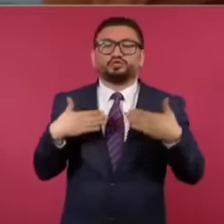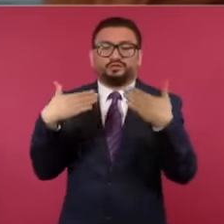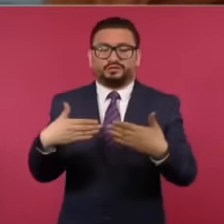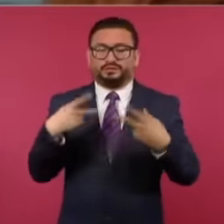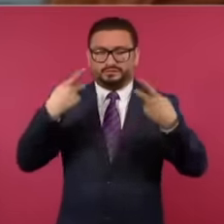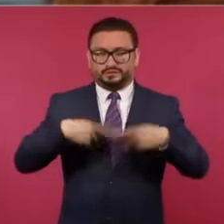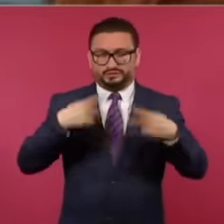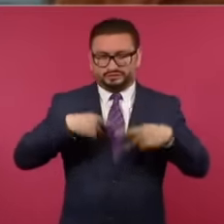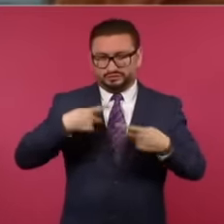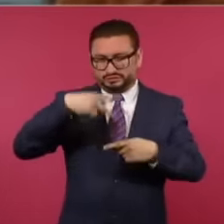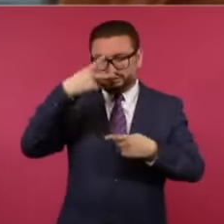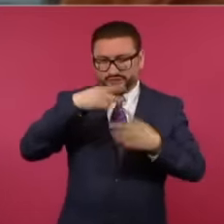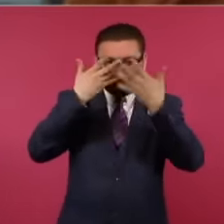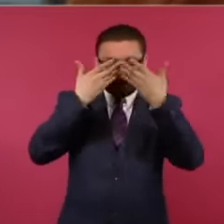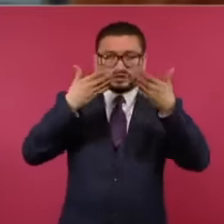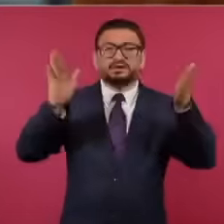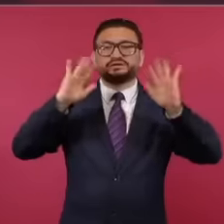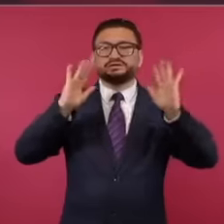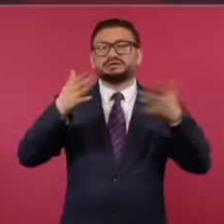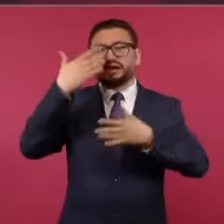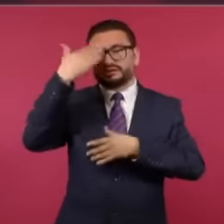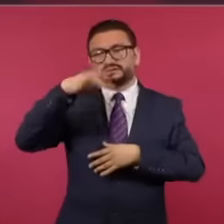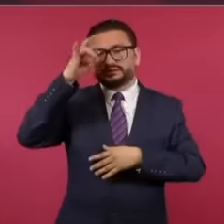México está muy politizado,